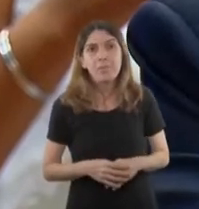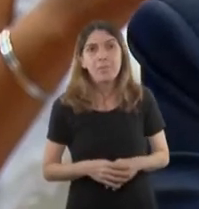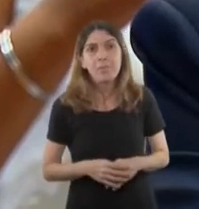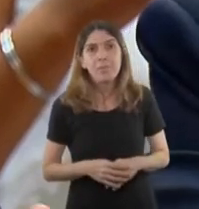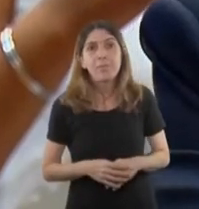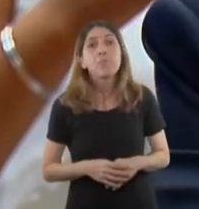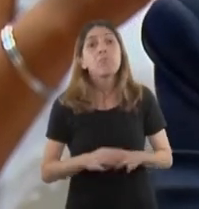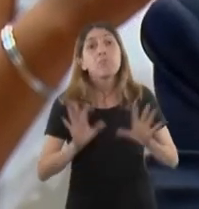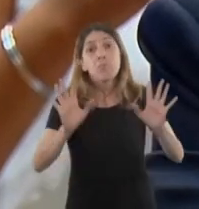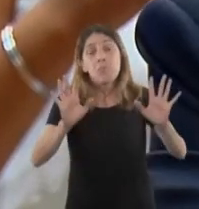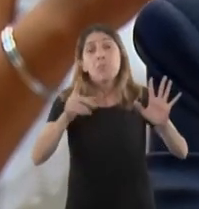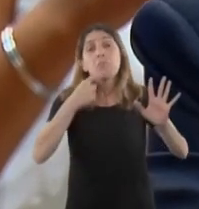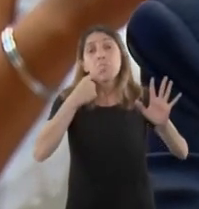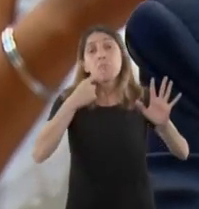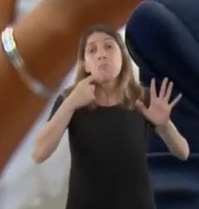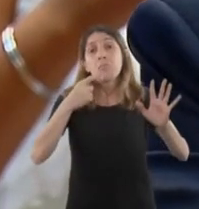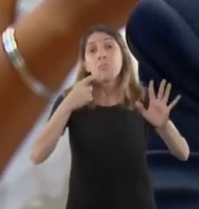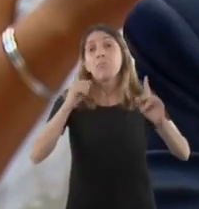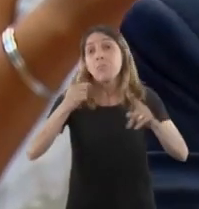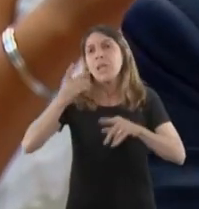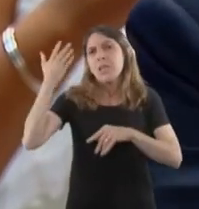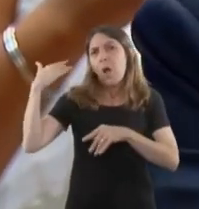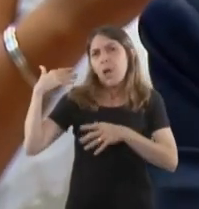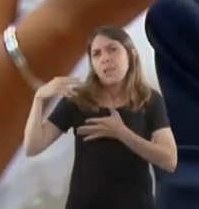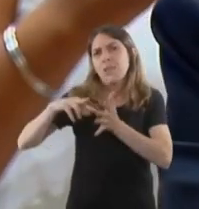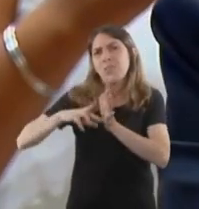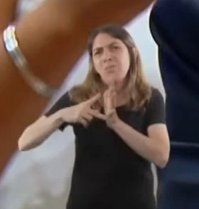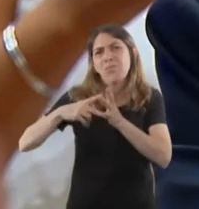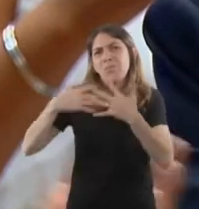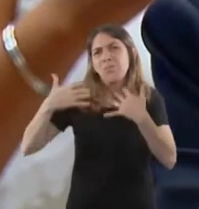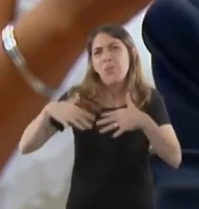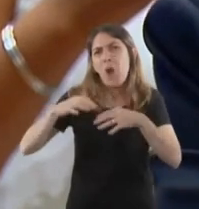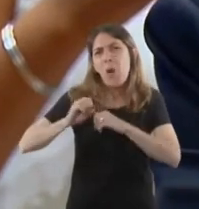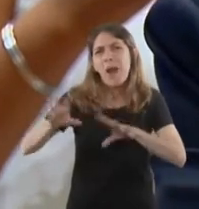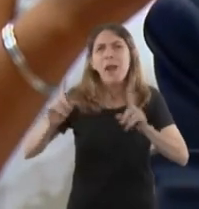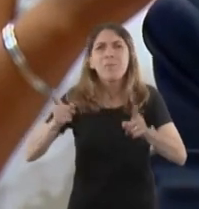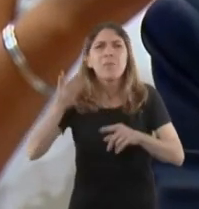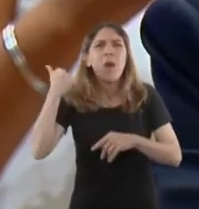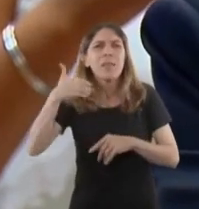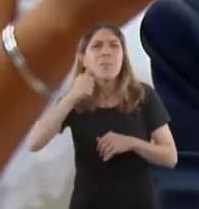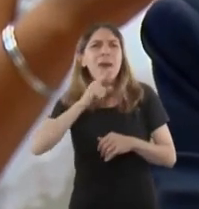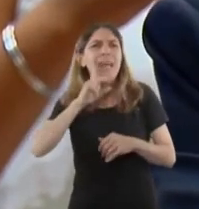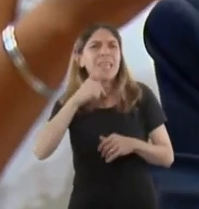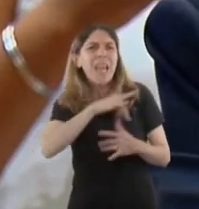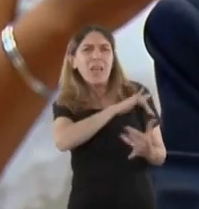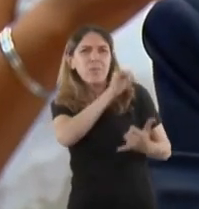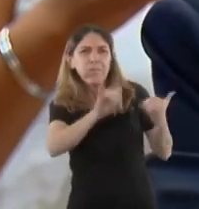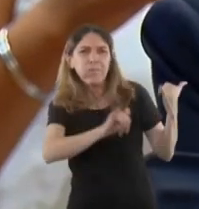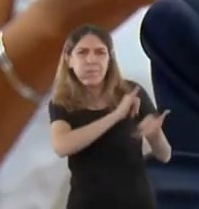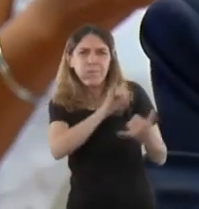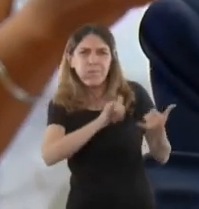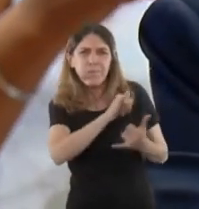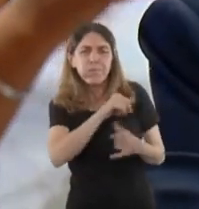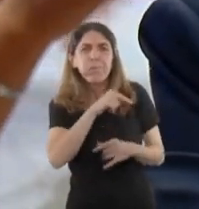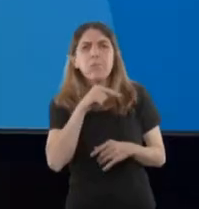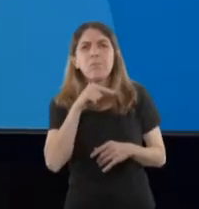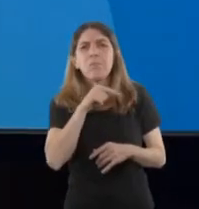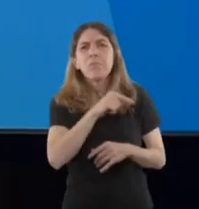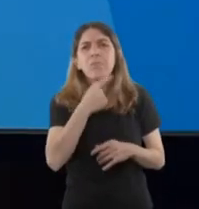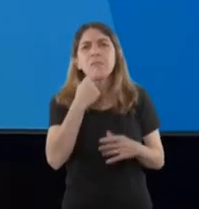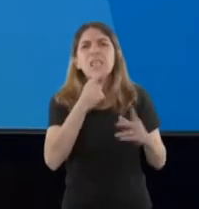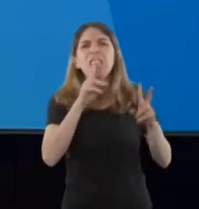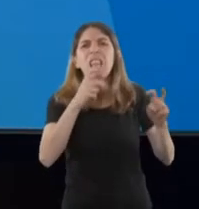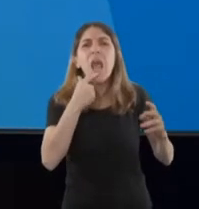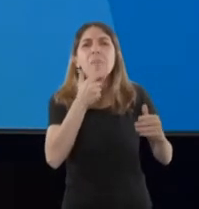después de superar las crisis que describió matías cuando planteaba el proceso de